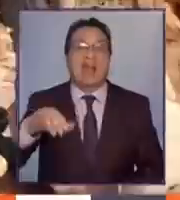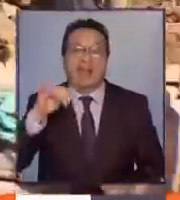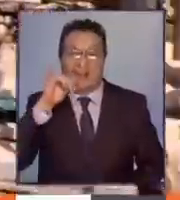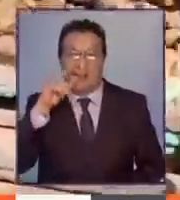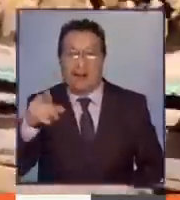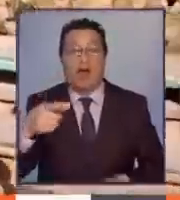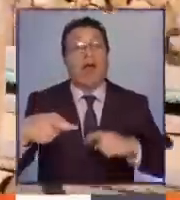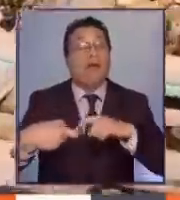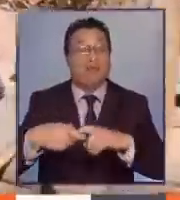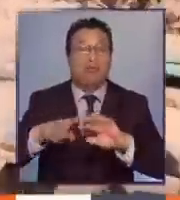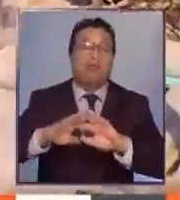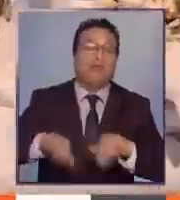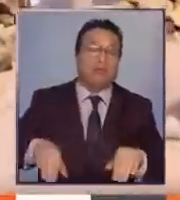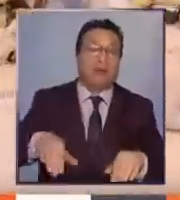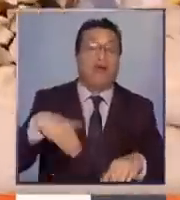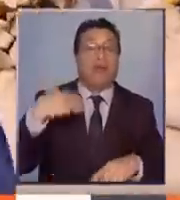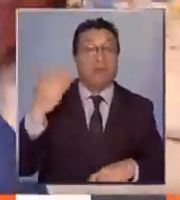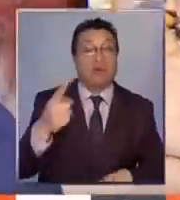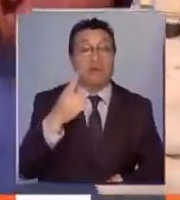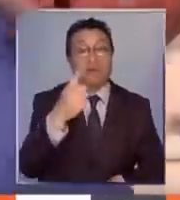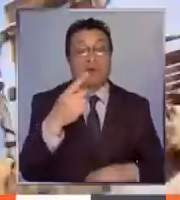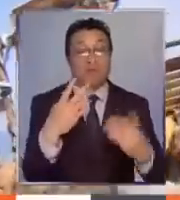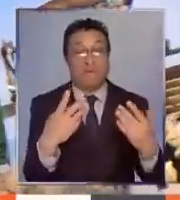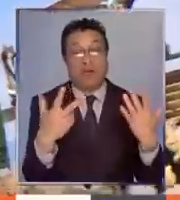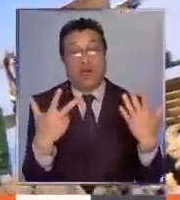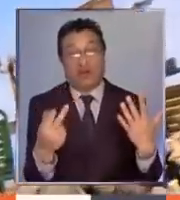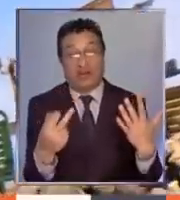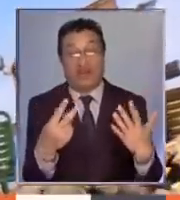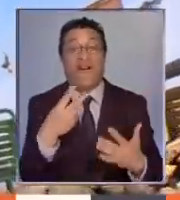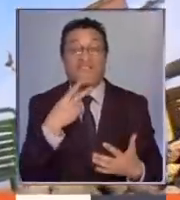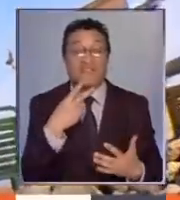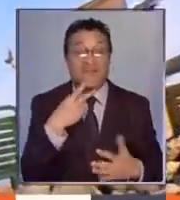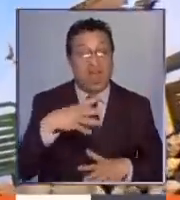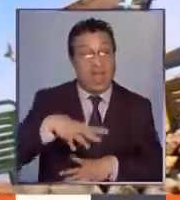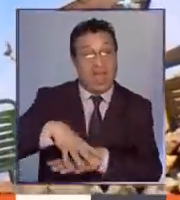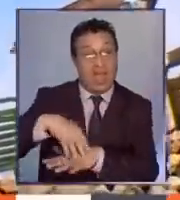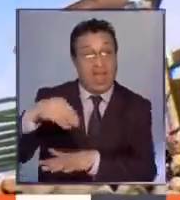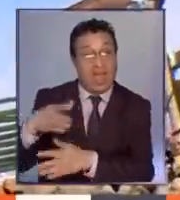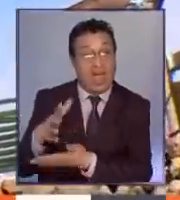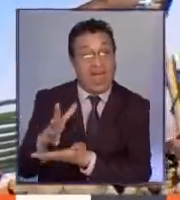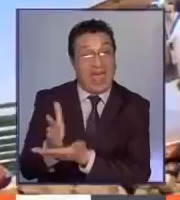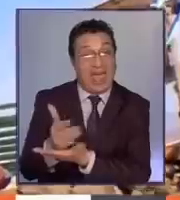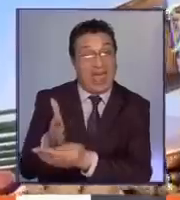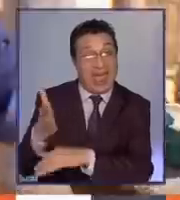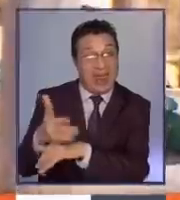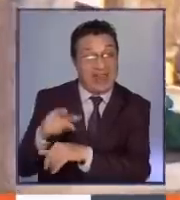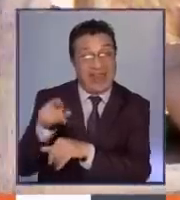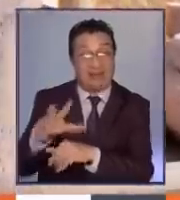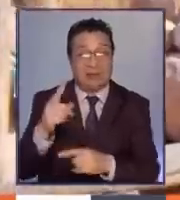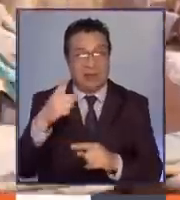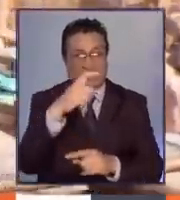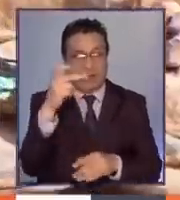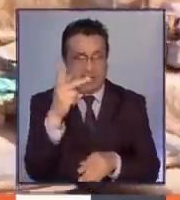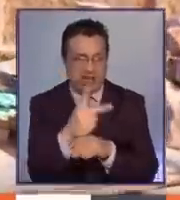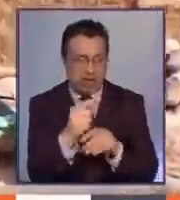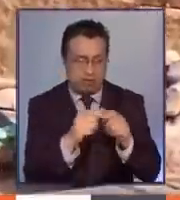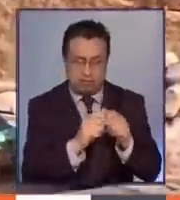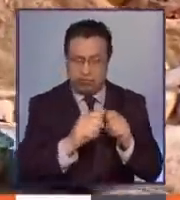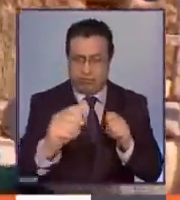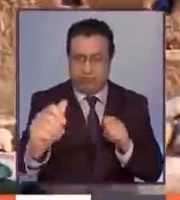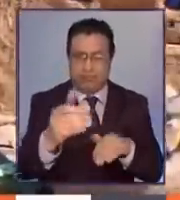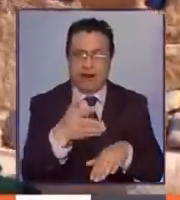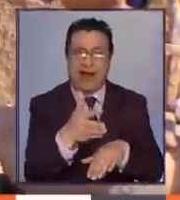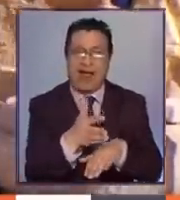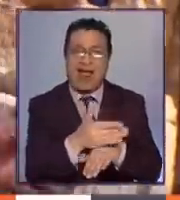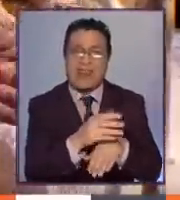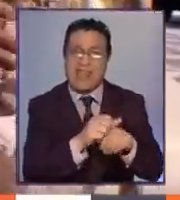a mediados de la década de los 80, estando en Arica, decidió hacer patria casi 100 kilómetros al interior de Arica, en